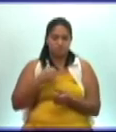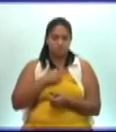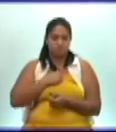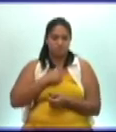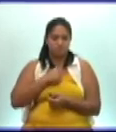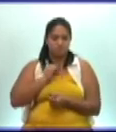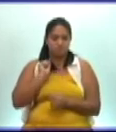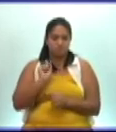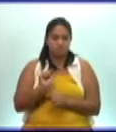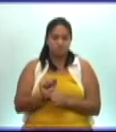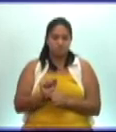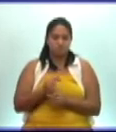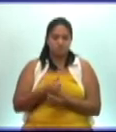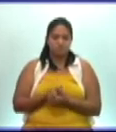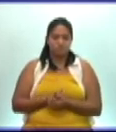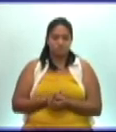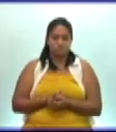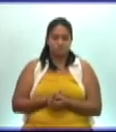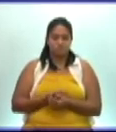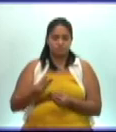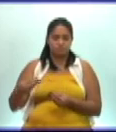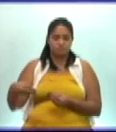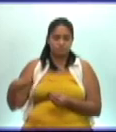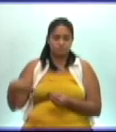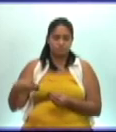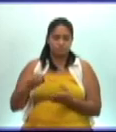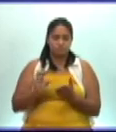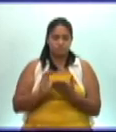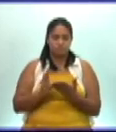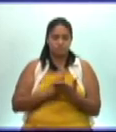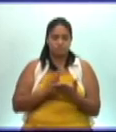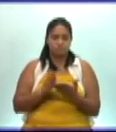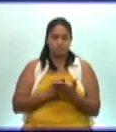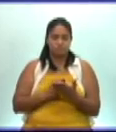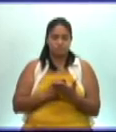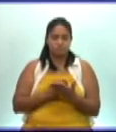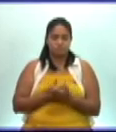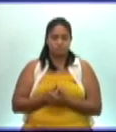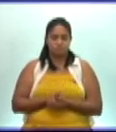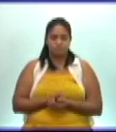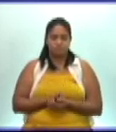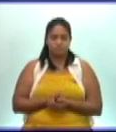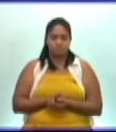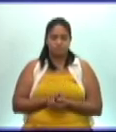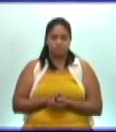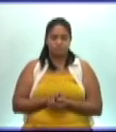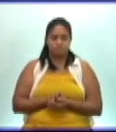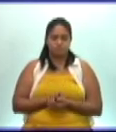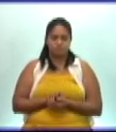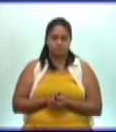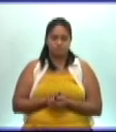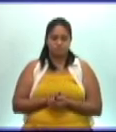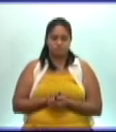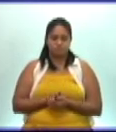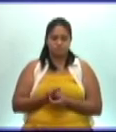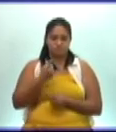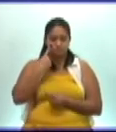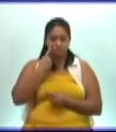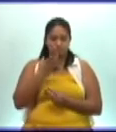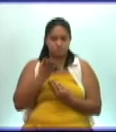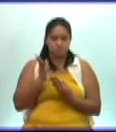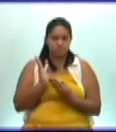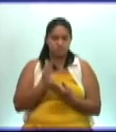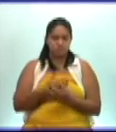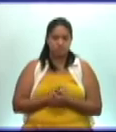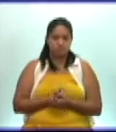ustedes hagan provecho de su libro de texto, que es la herramienta fundamental de trabajo. En él aparece una compilación